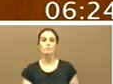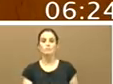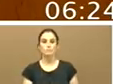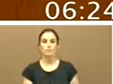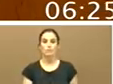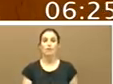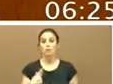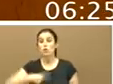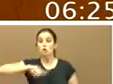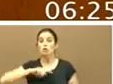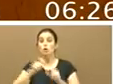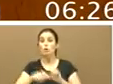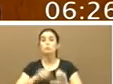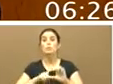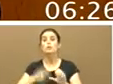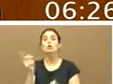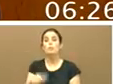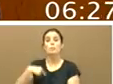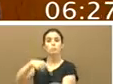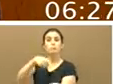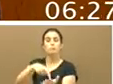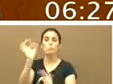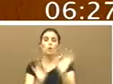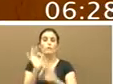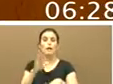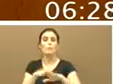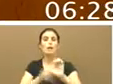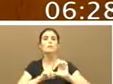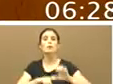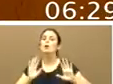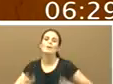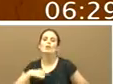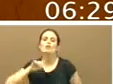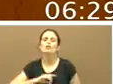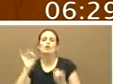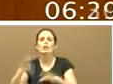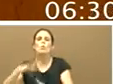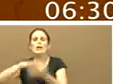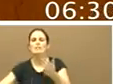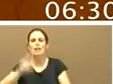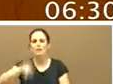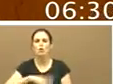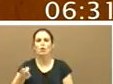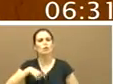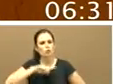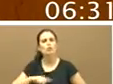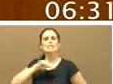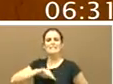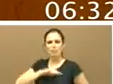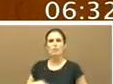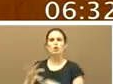lógicamente, también exigimos el cupo extremeño. Pero nosotros no somos como los catalanes, nosotros tenemos un sentido de Estado.